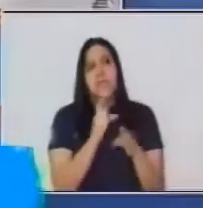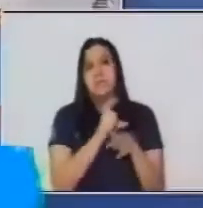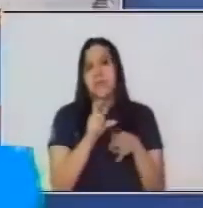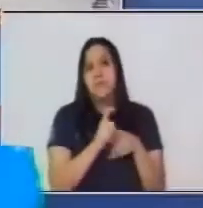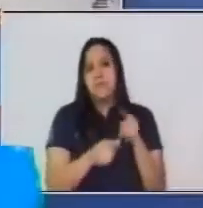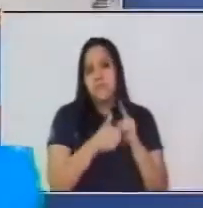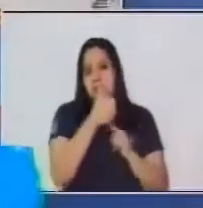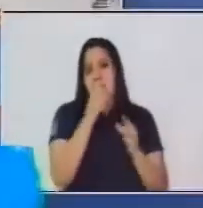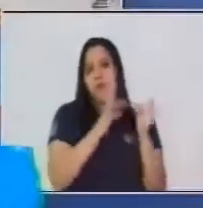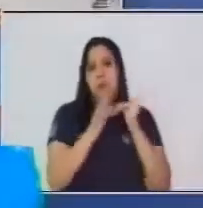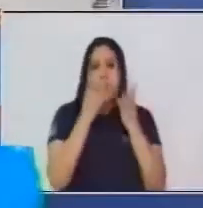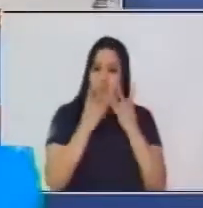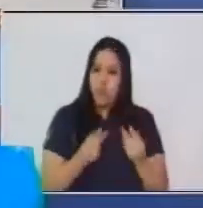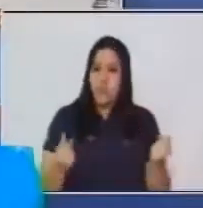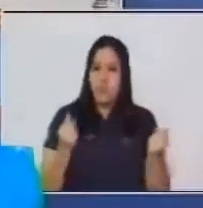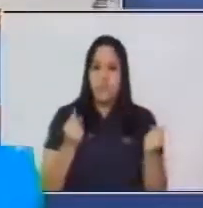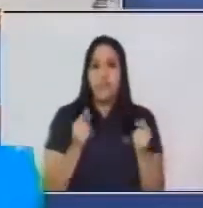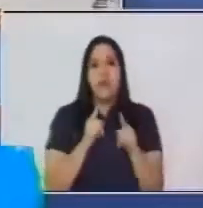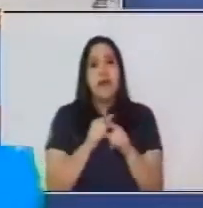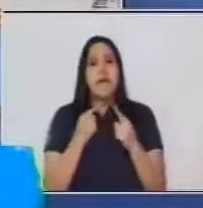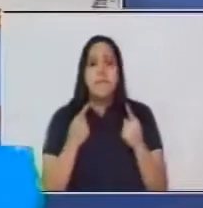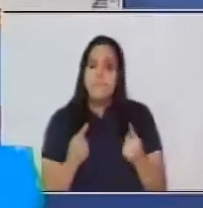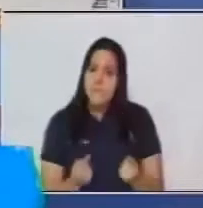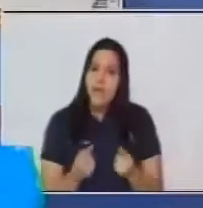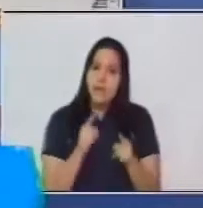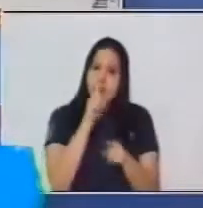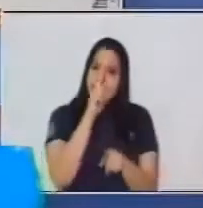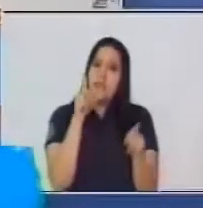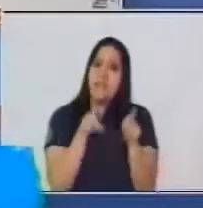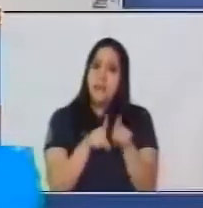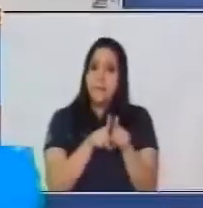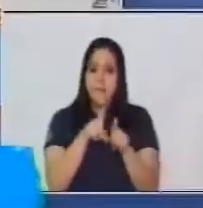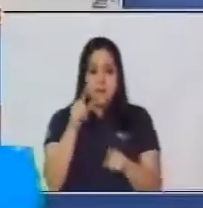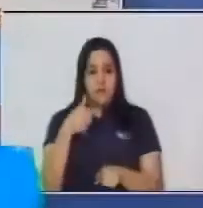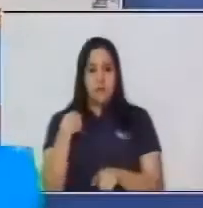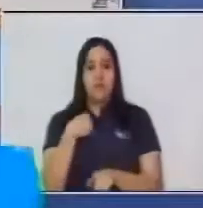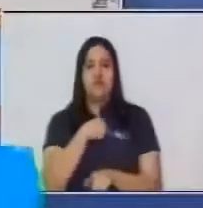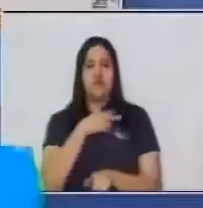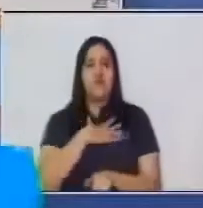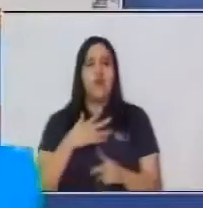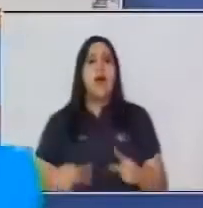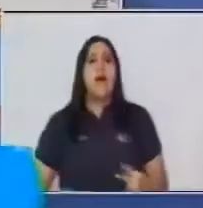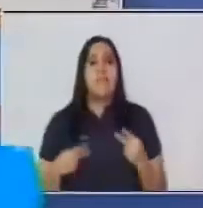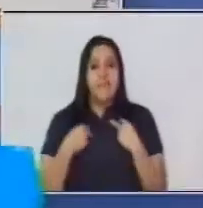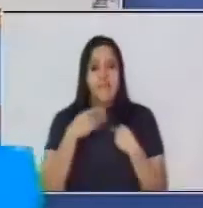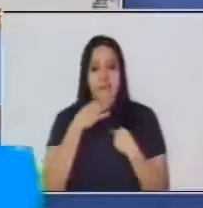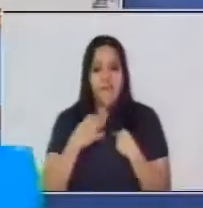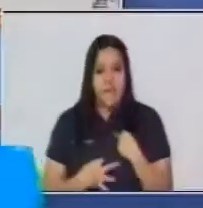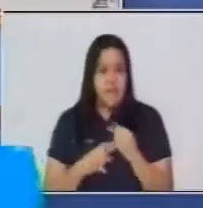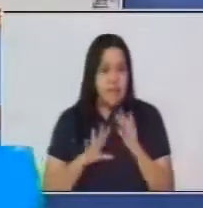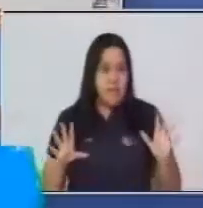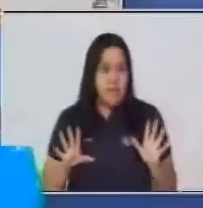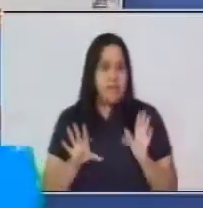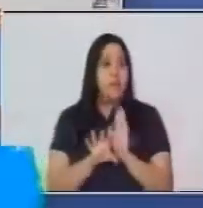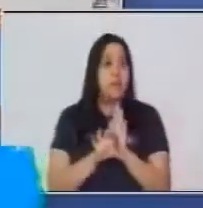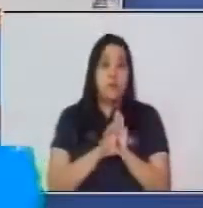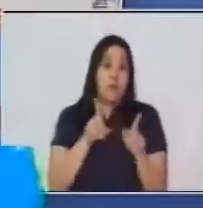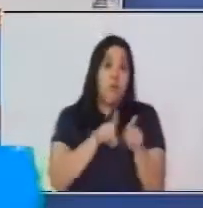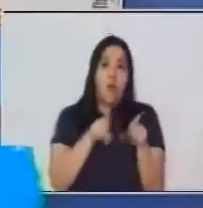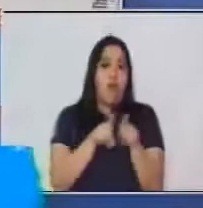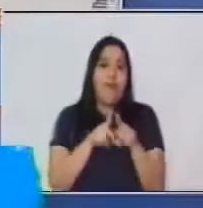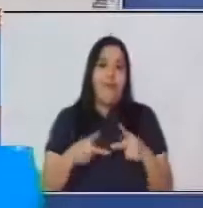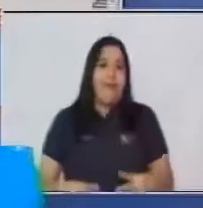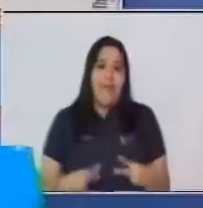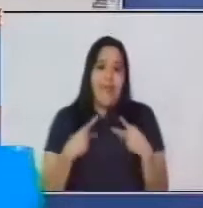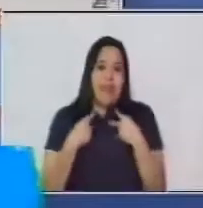sencillo, pero tiene que ver mucho también con lo que nos pasa a nosotros. En cierto sentido, la vida es una narración también.